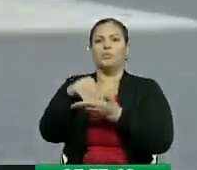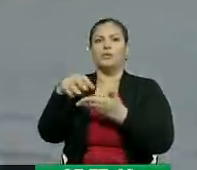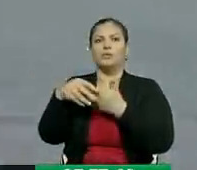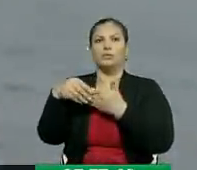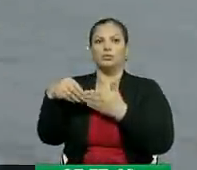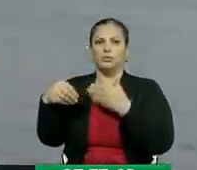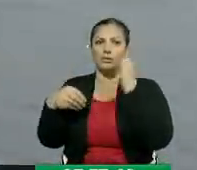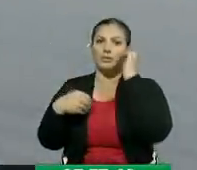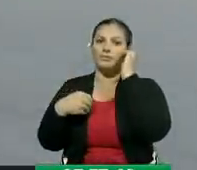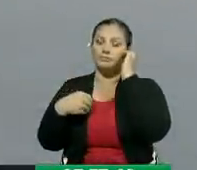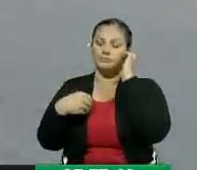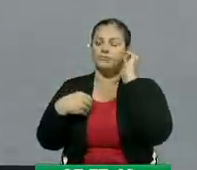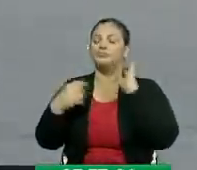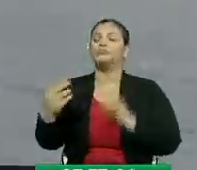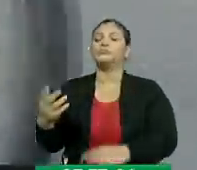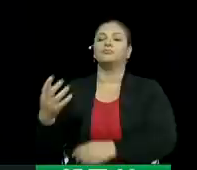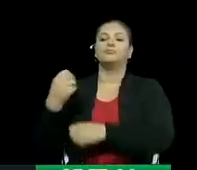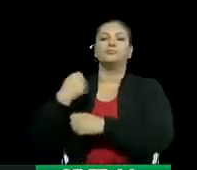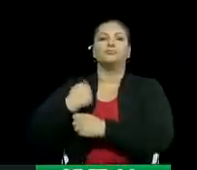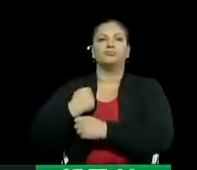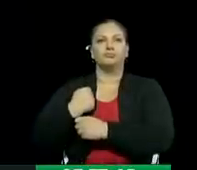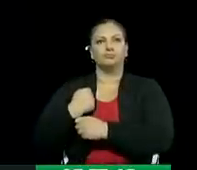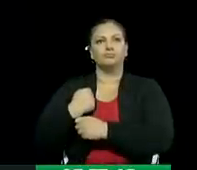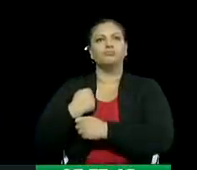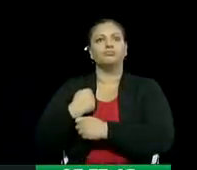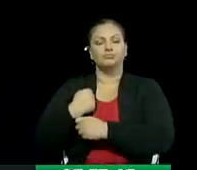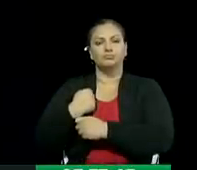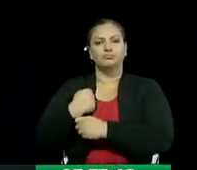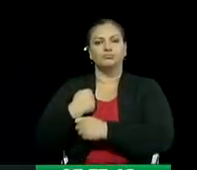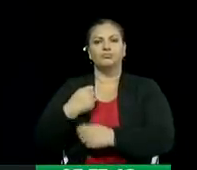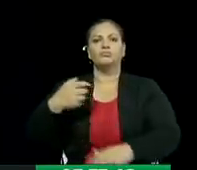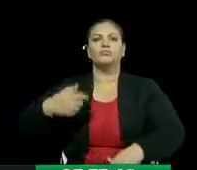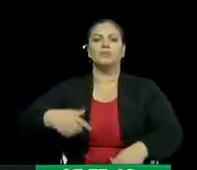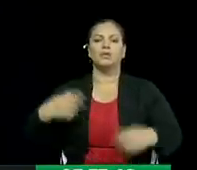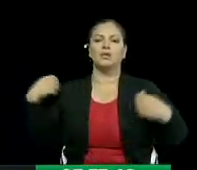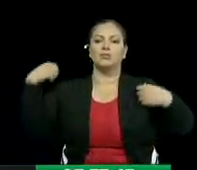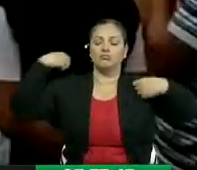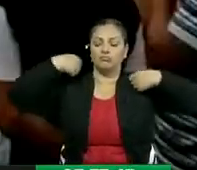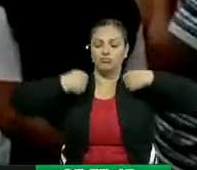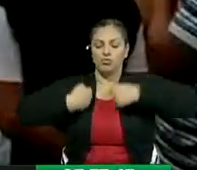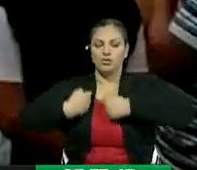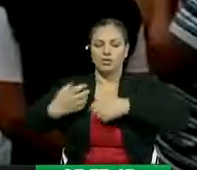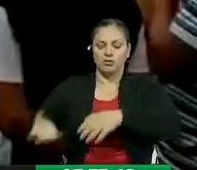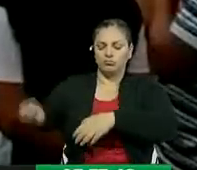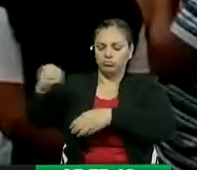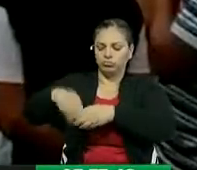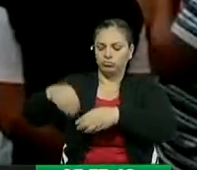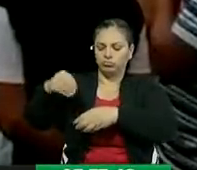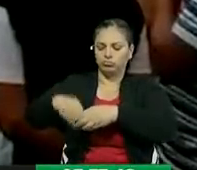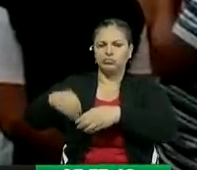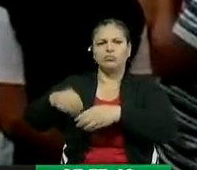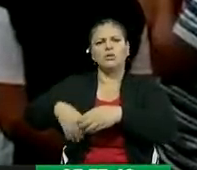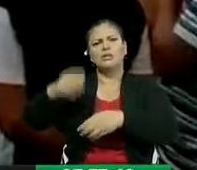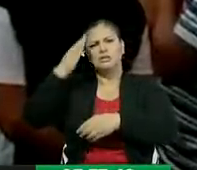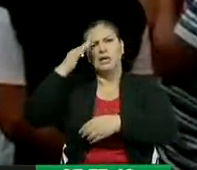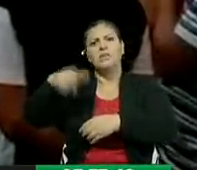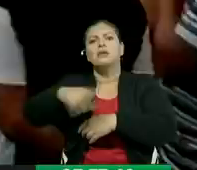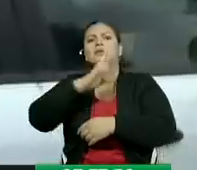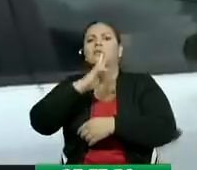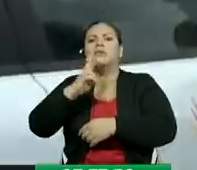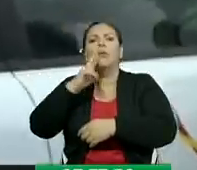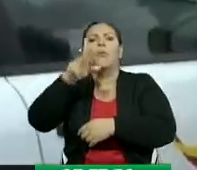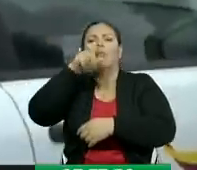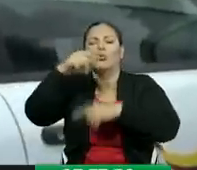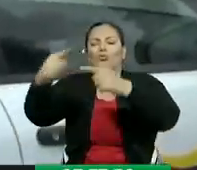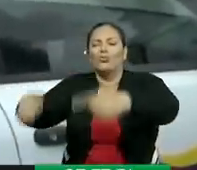dispararon por no entregar $4,000 que trasladaba en una mochila proveniente de las ventas de un asadero de pollos.